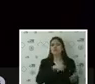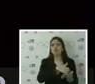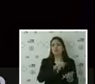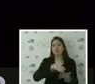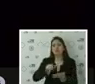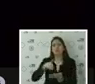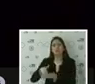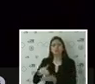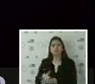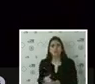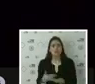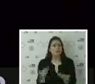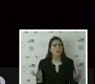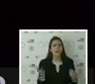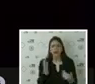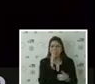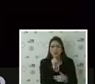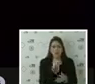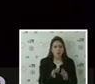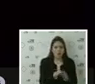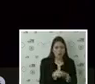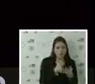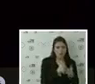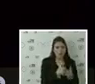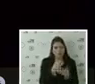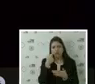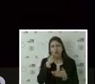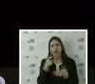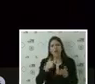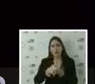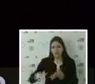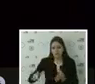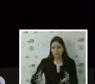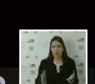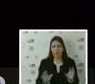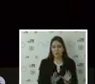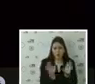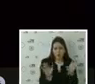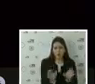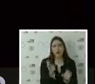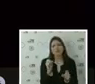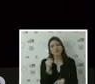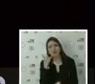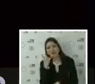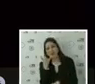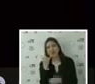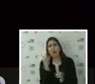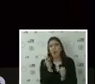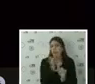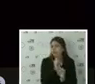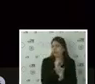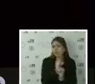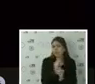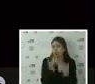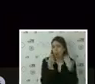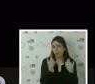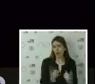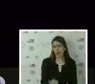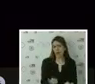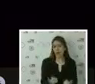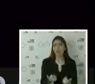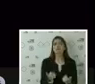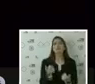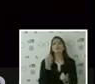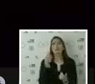pandemia y pues no les pueden dar el acceso a una computadora, a un teléfono celular o a internet. En el